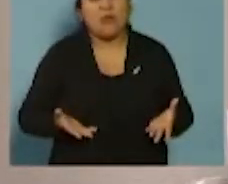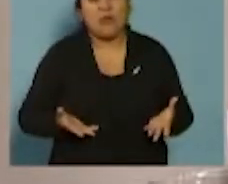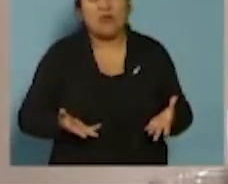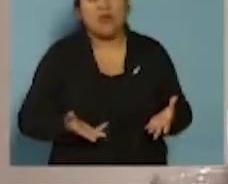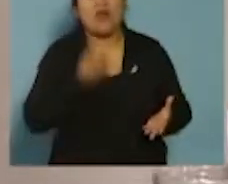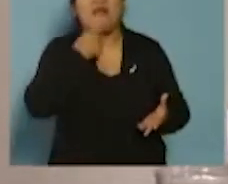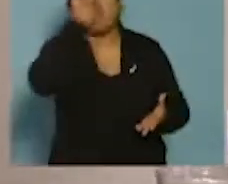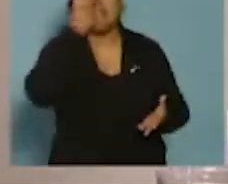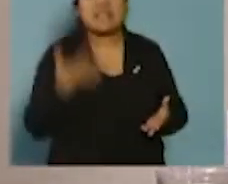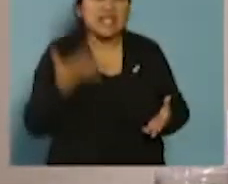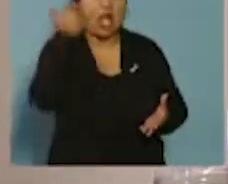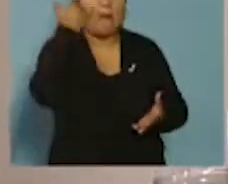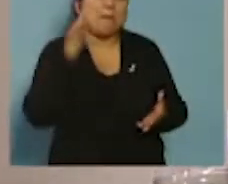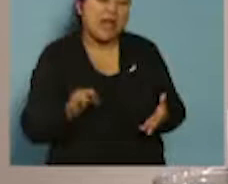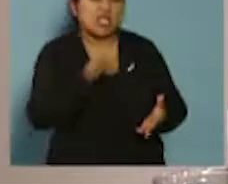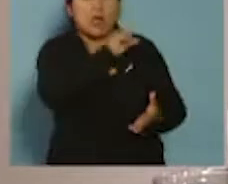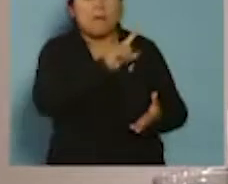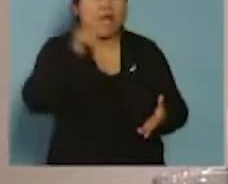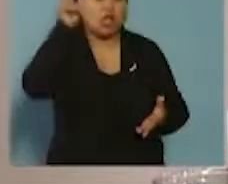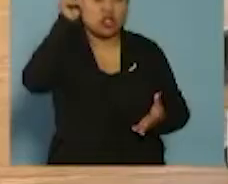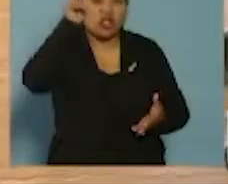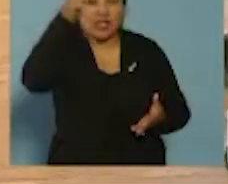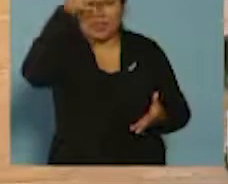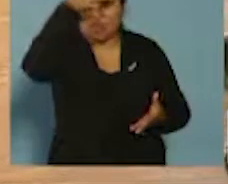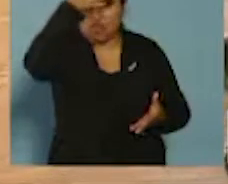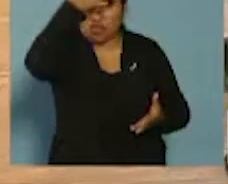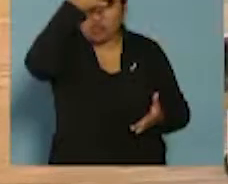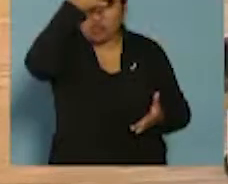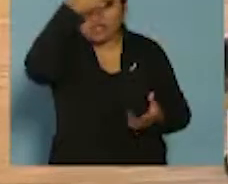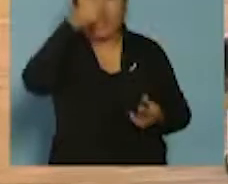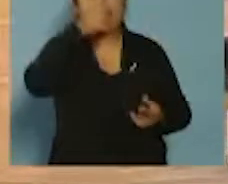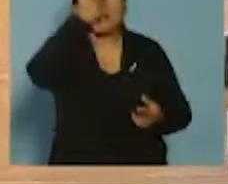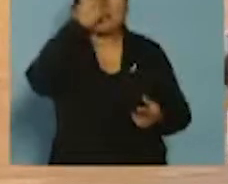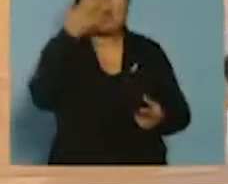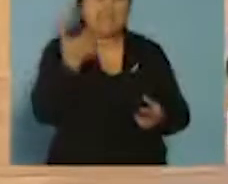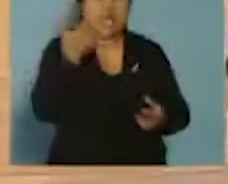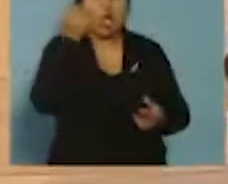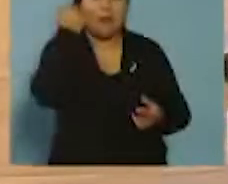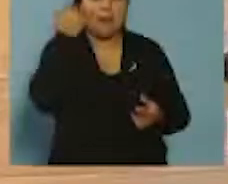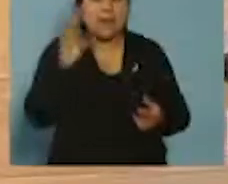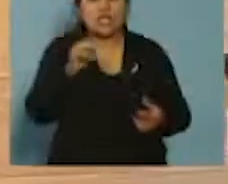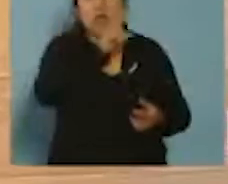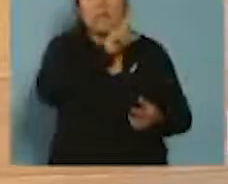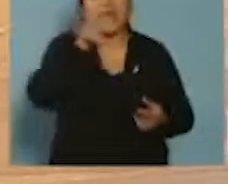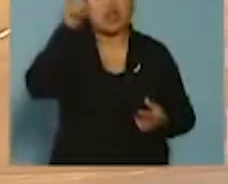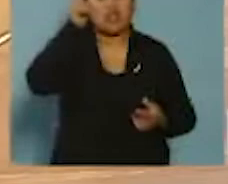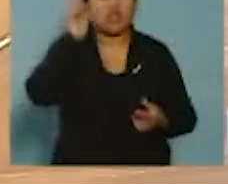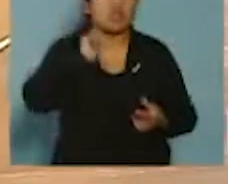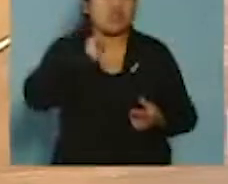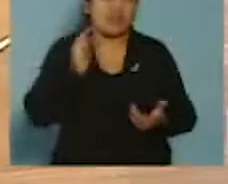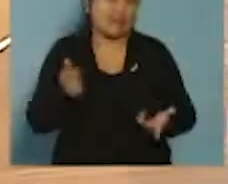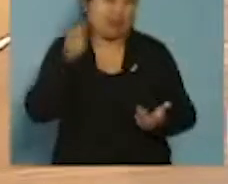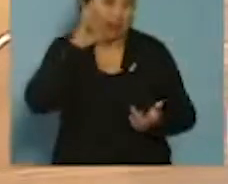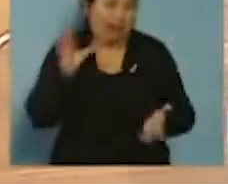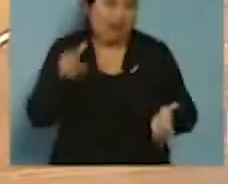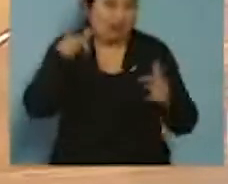1812 y 25 de mayo de 1813 nos ubicamos en el cabildo de jujuy que están como